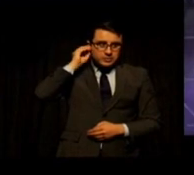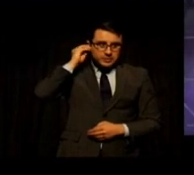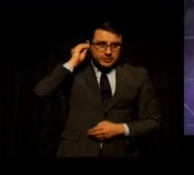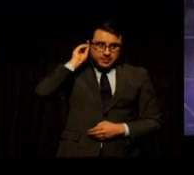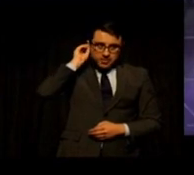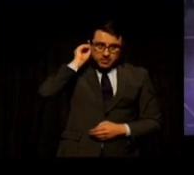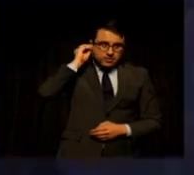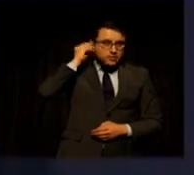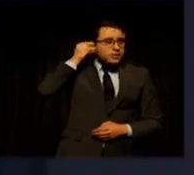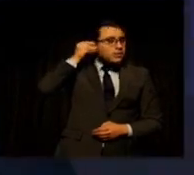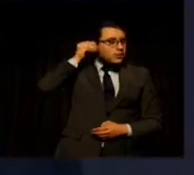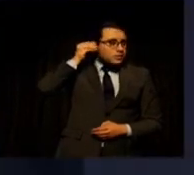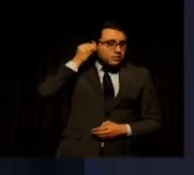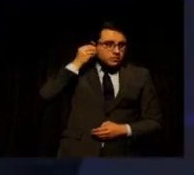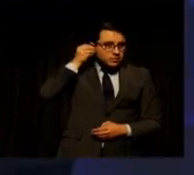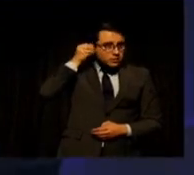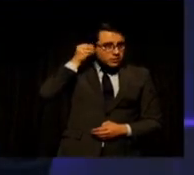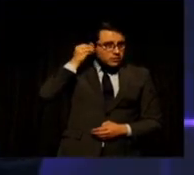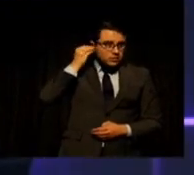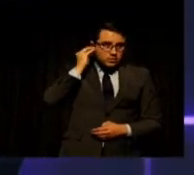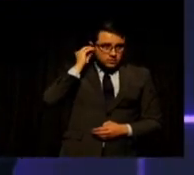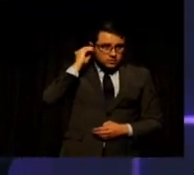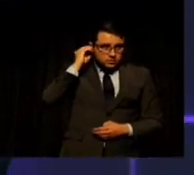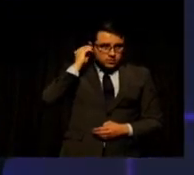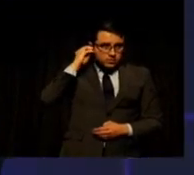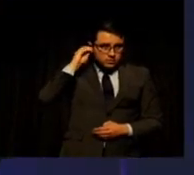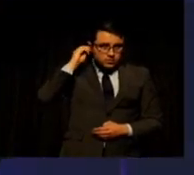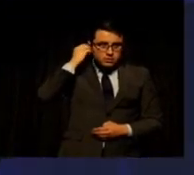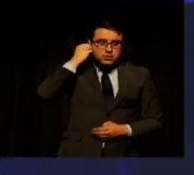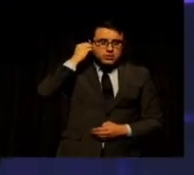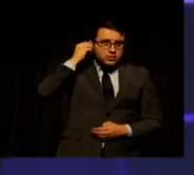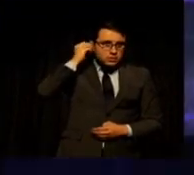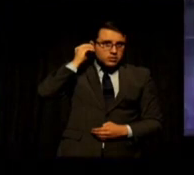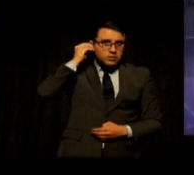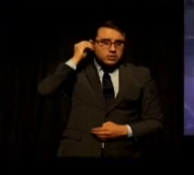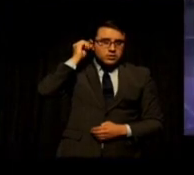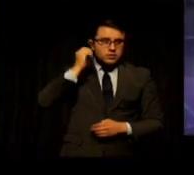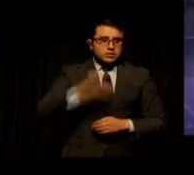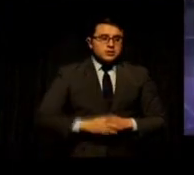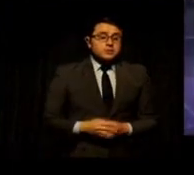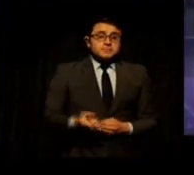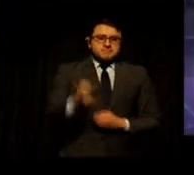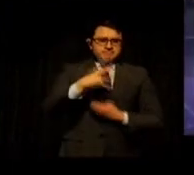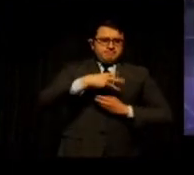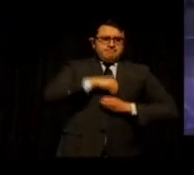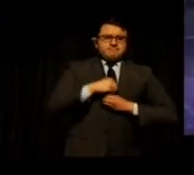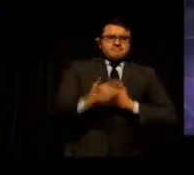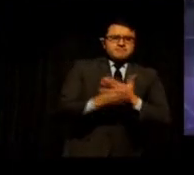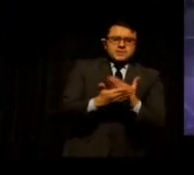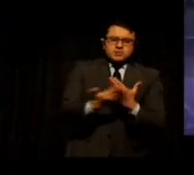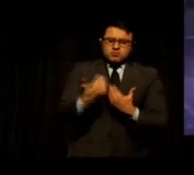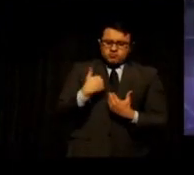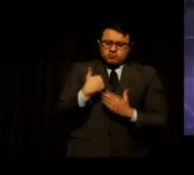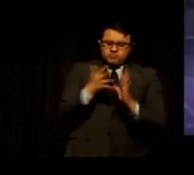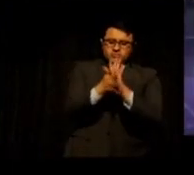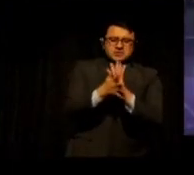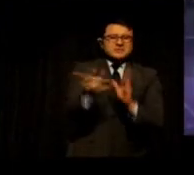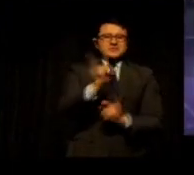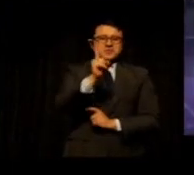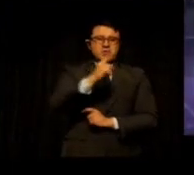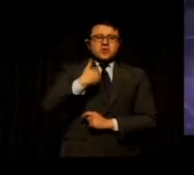tengo aquí algo más adentro me dice dígalo usted pero no yo que yo creo que lo diga david porque